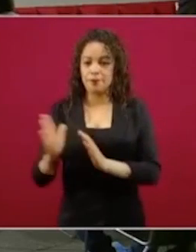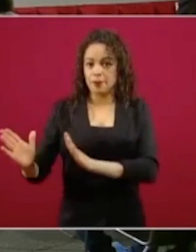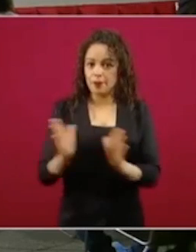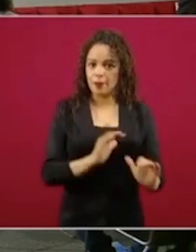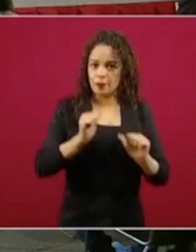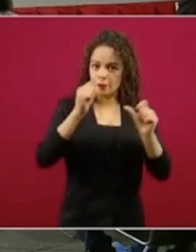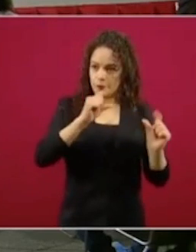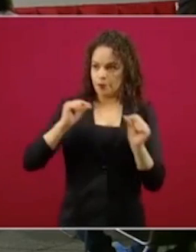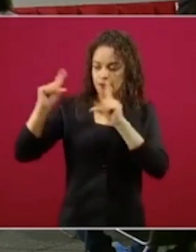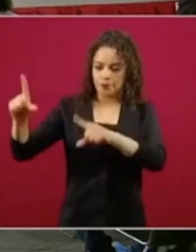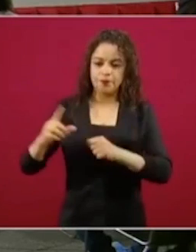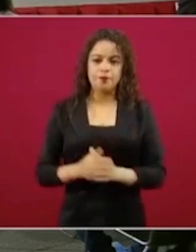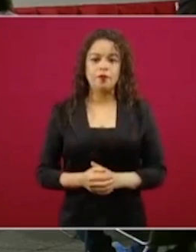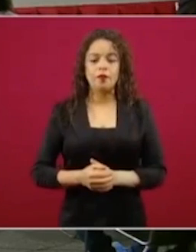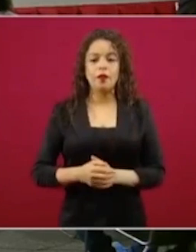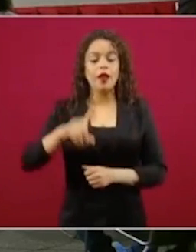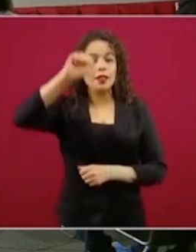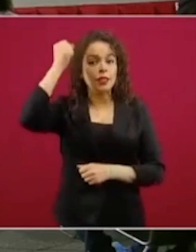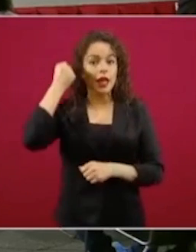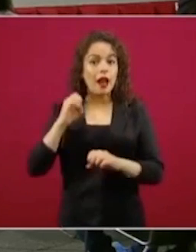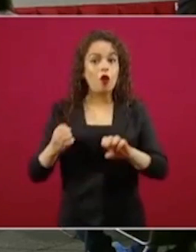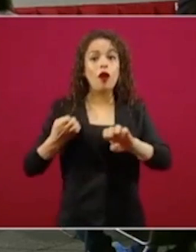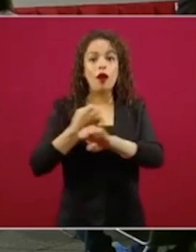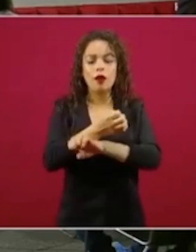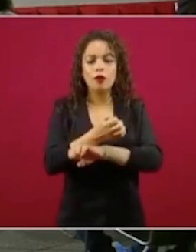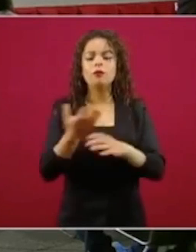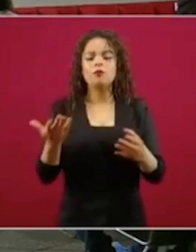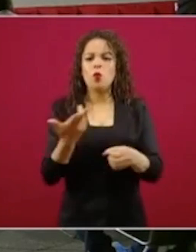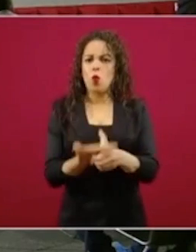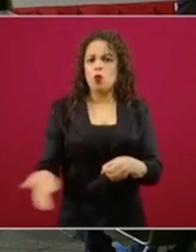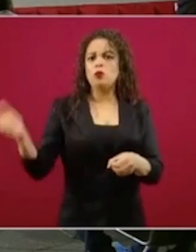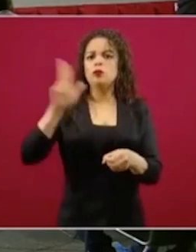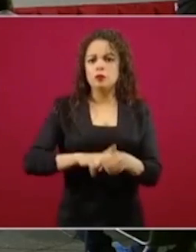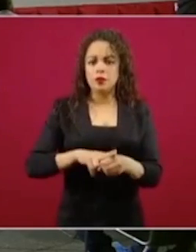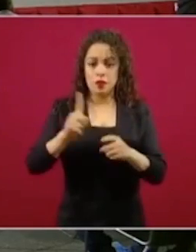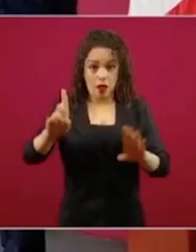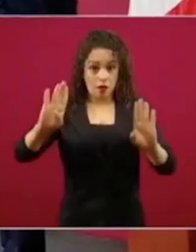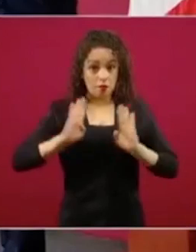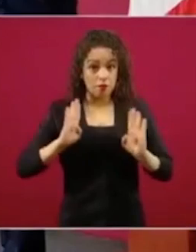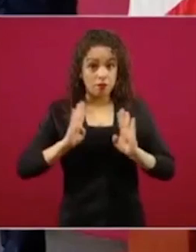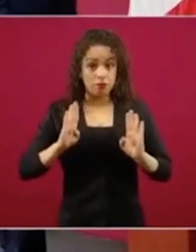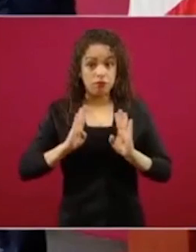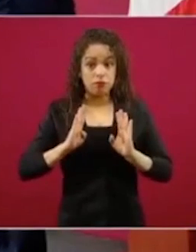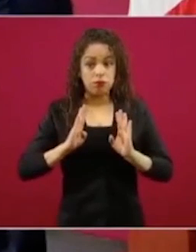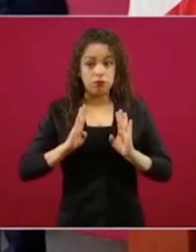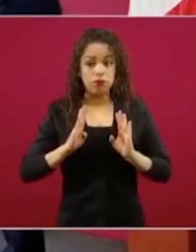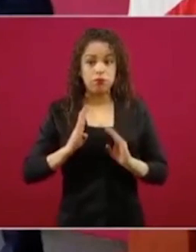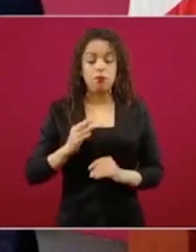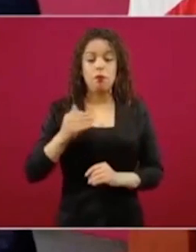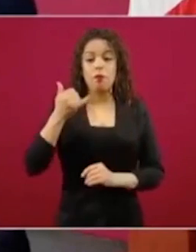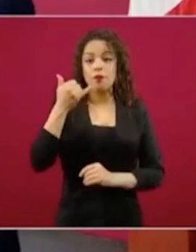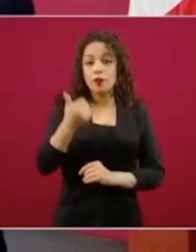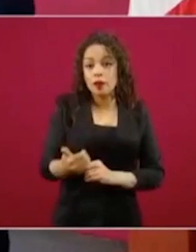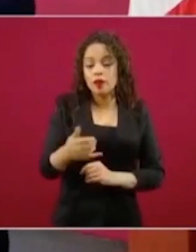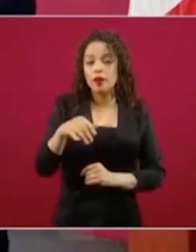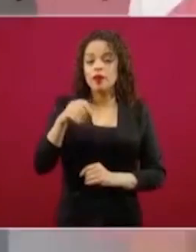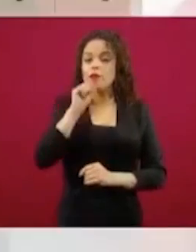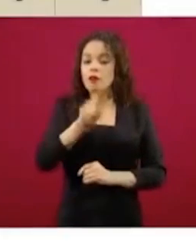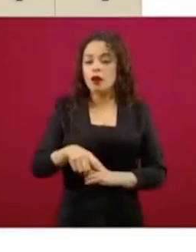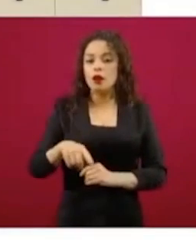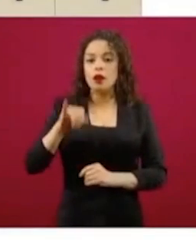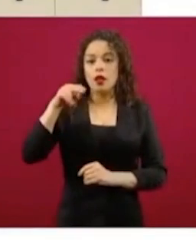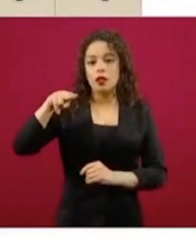Para el estado de Sinaloa tenemos un hospital militar y un hospital del Insabi que estamos